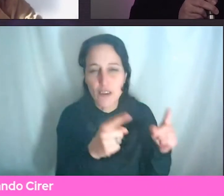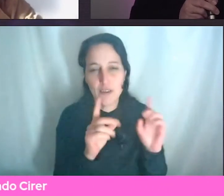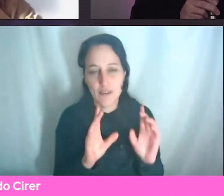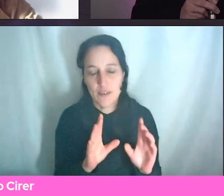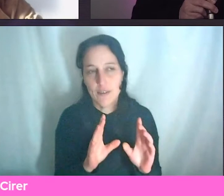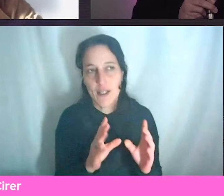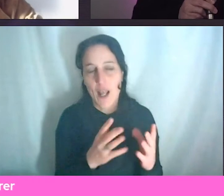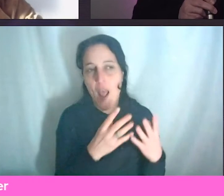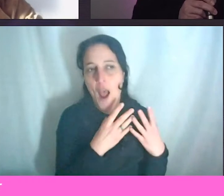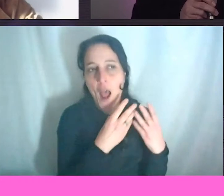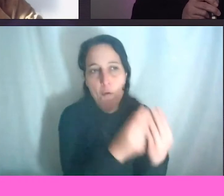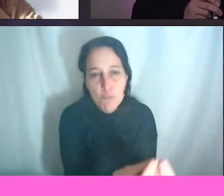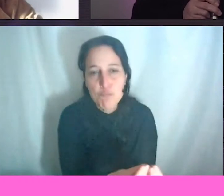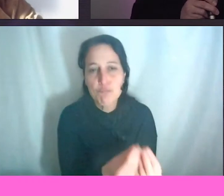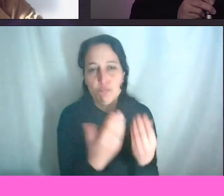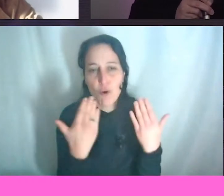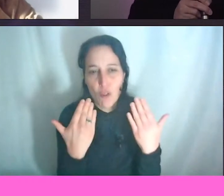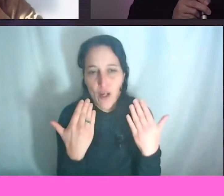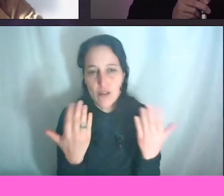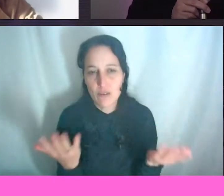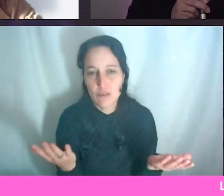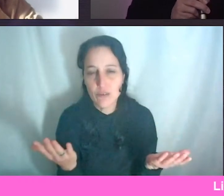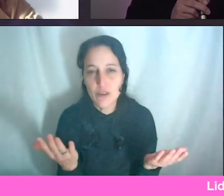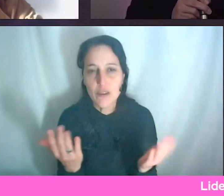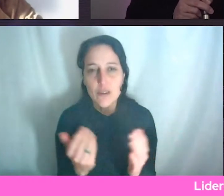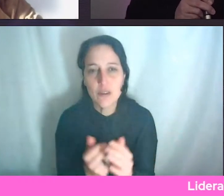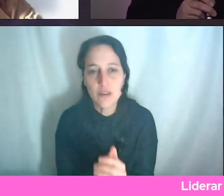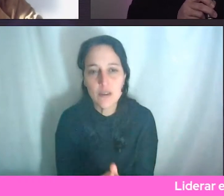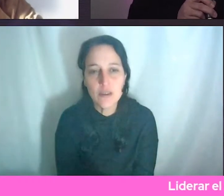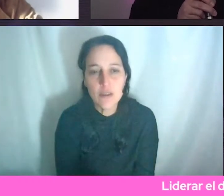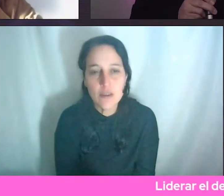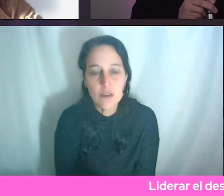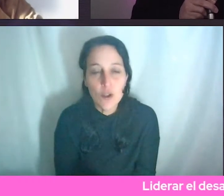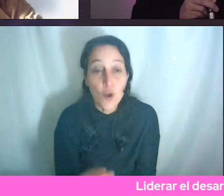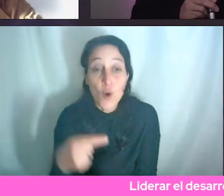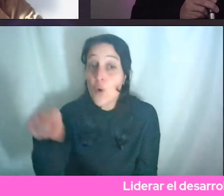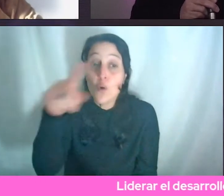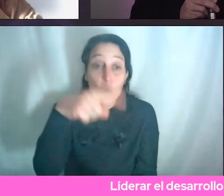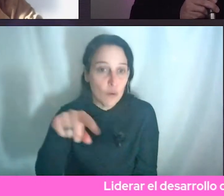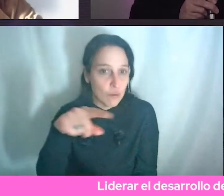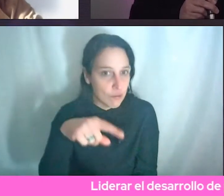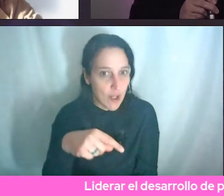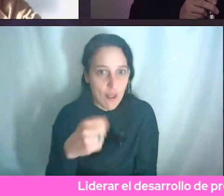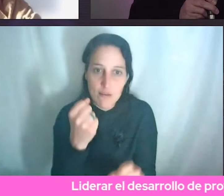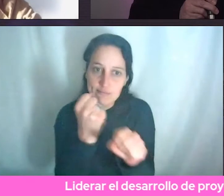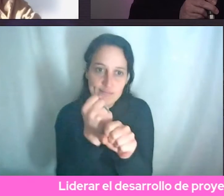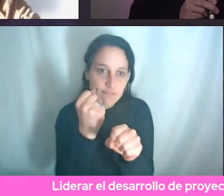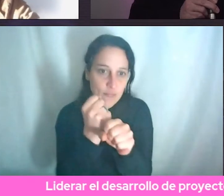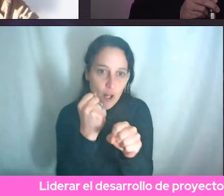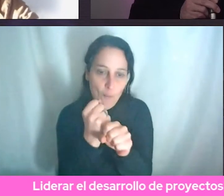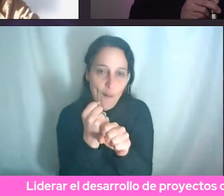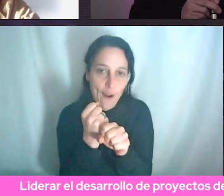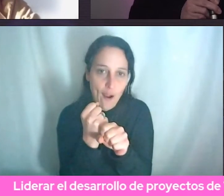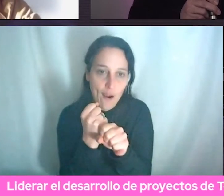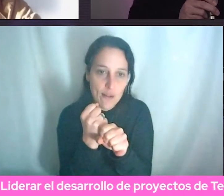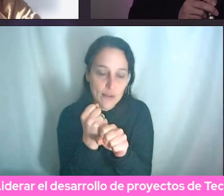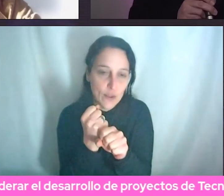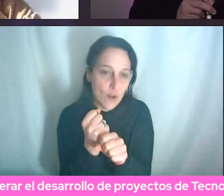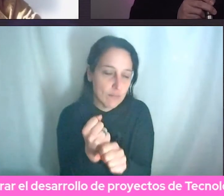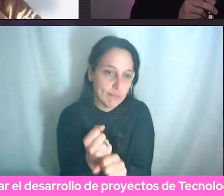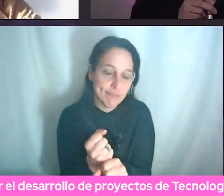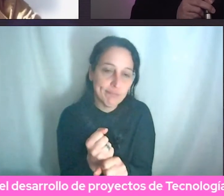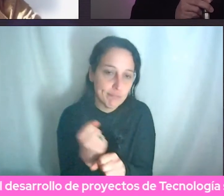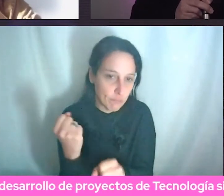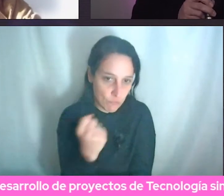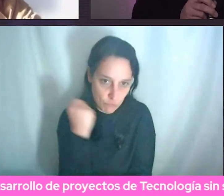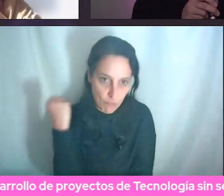lugar que estamos. Creo que ustedes en ADA hacen un trabajo invaluable,